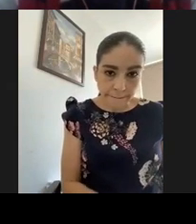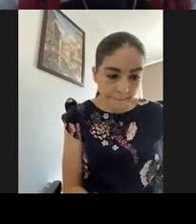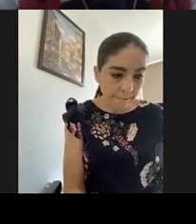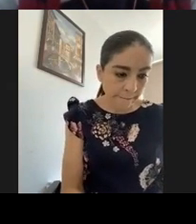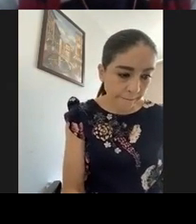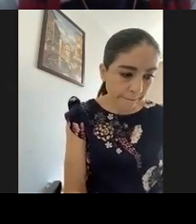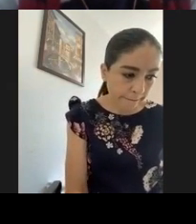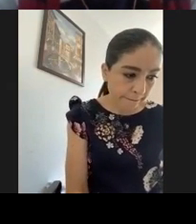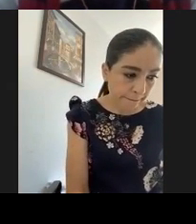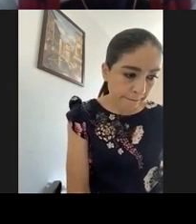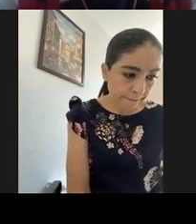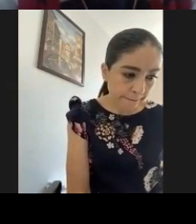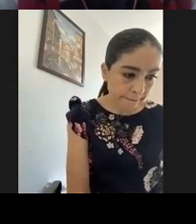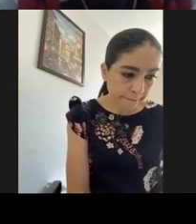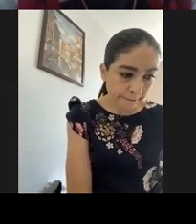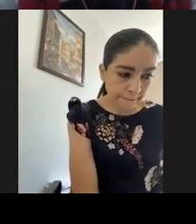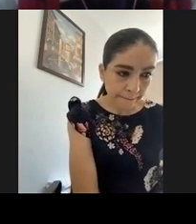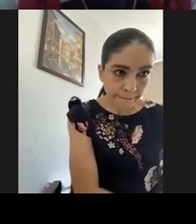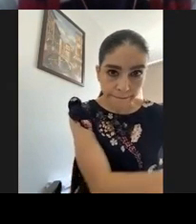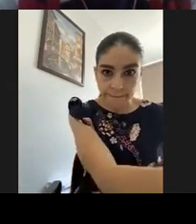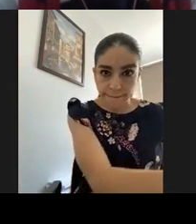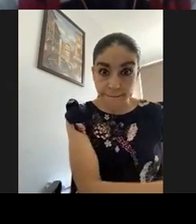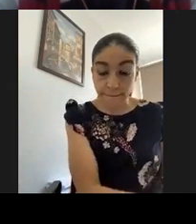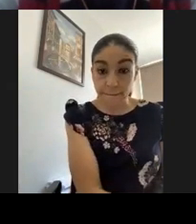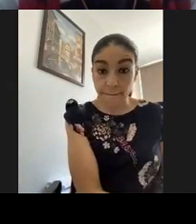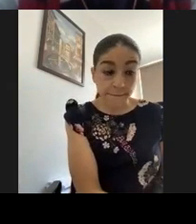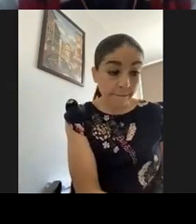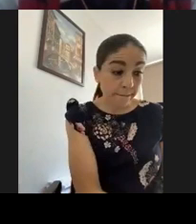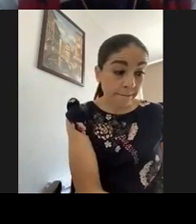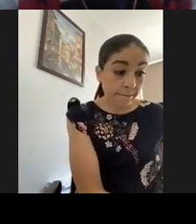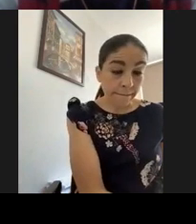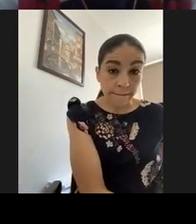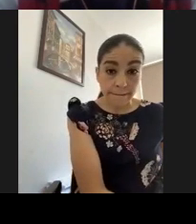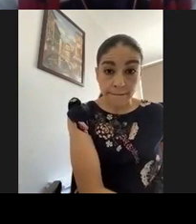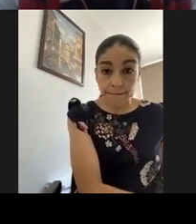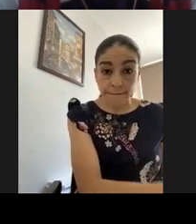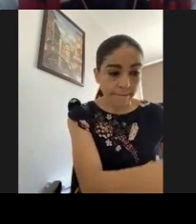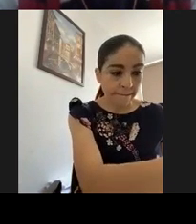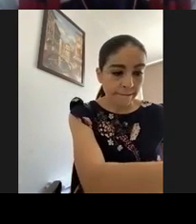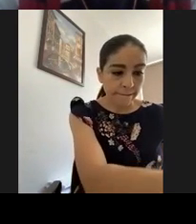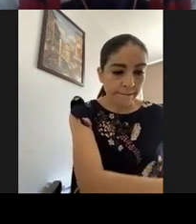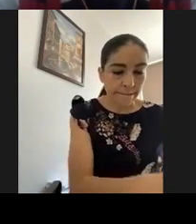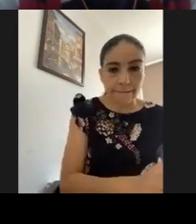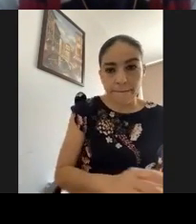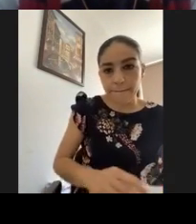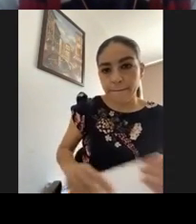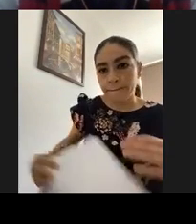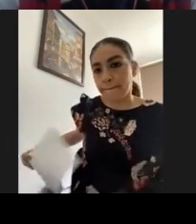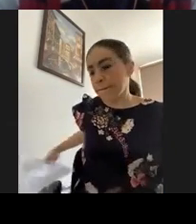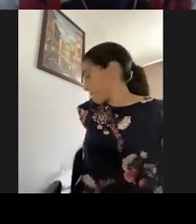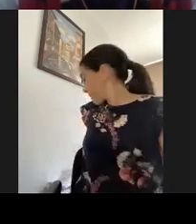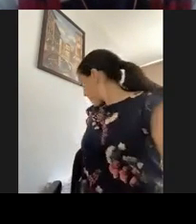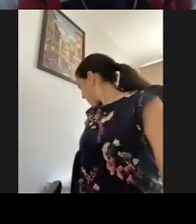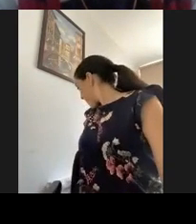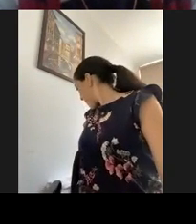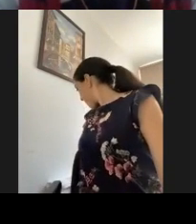dictamen final que incluye el plan en su totalidad, para ahora sí ya llevarlo al pleno y quede aprobado